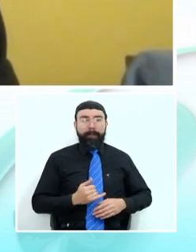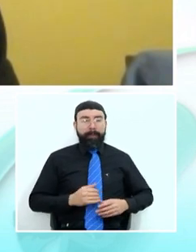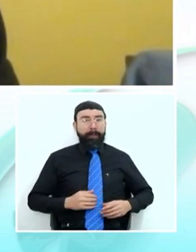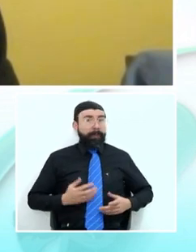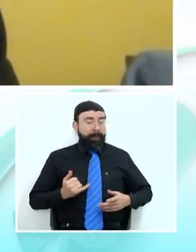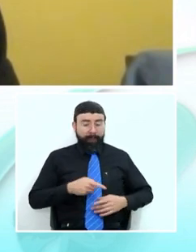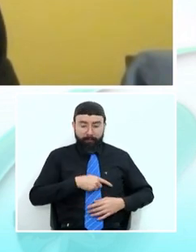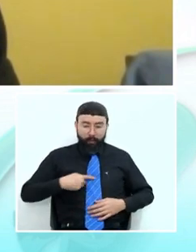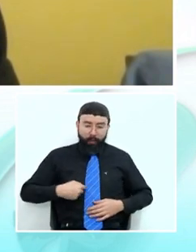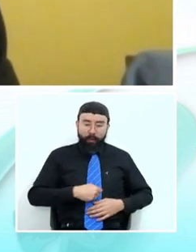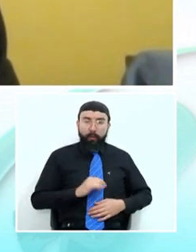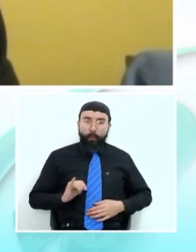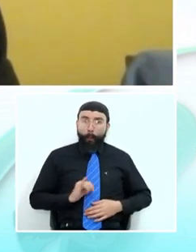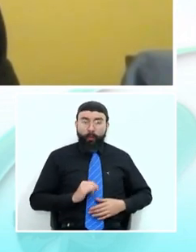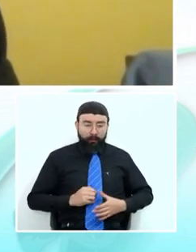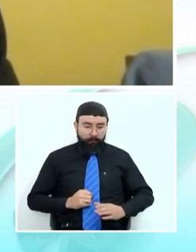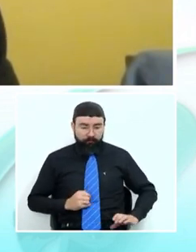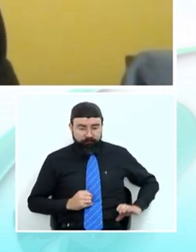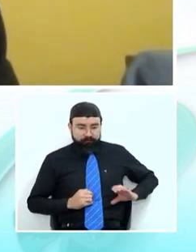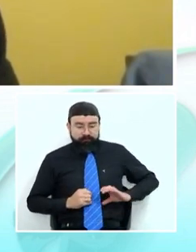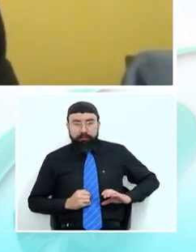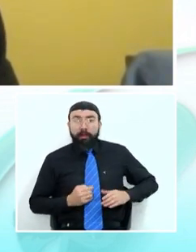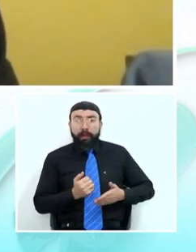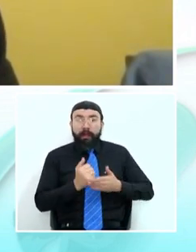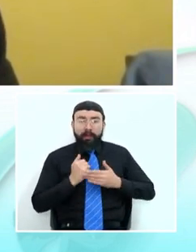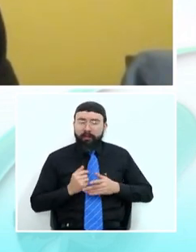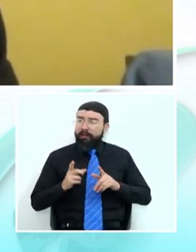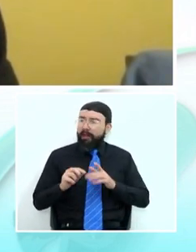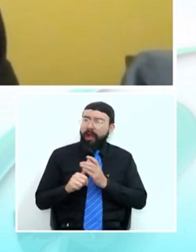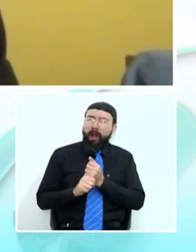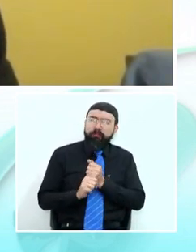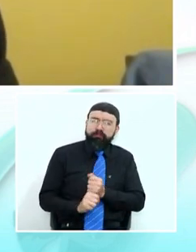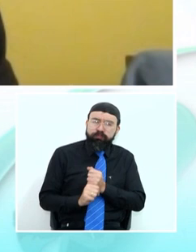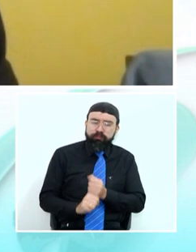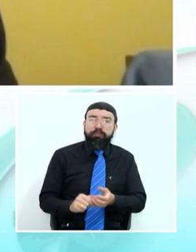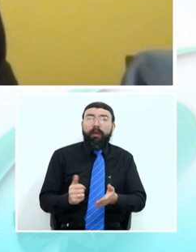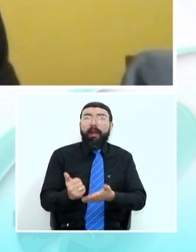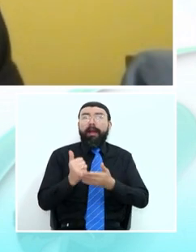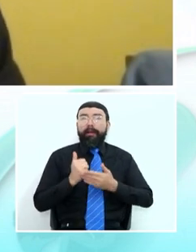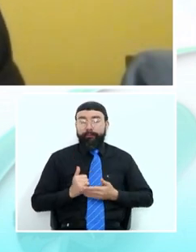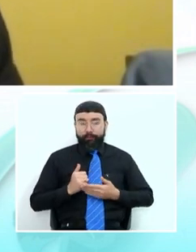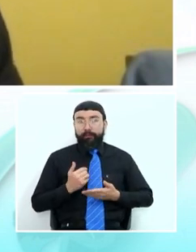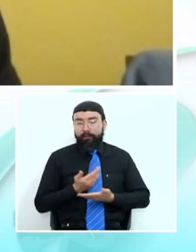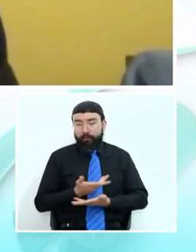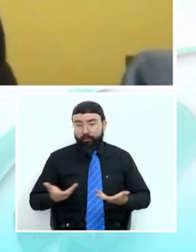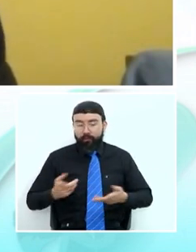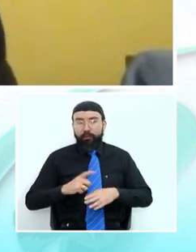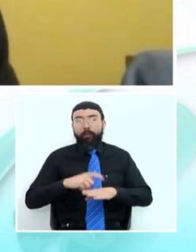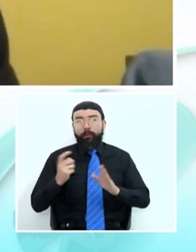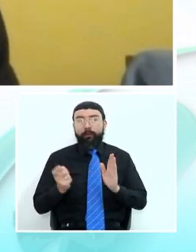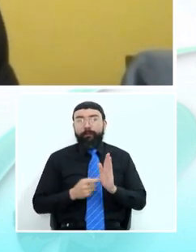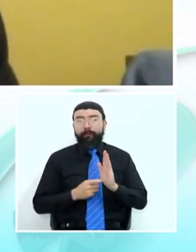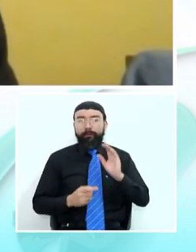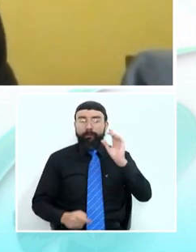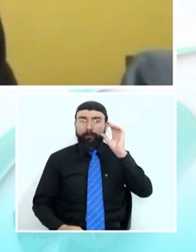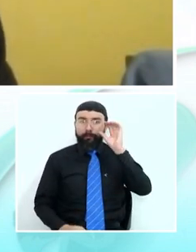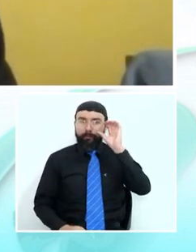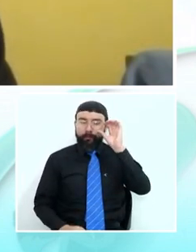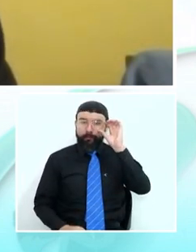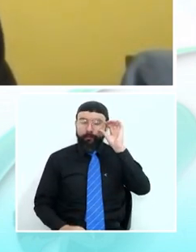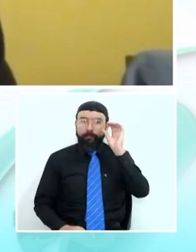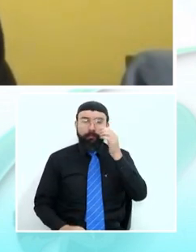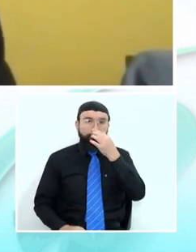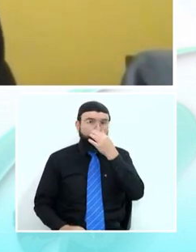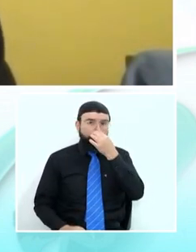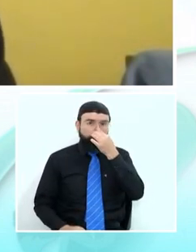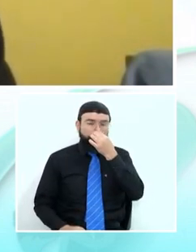como delgado, y con el estreñimiento y con el colon. Sabe que, pues, muchas de